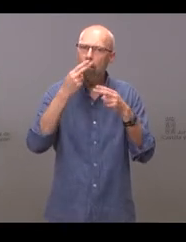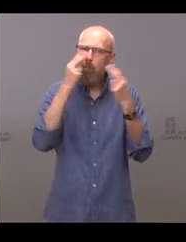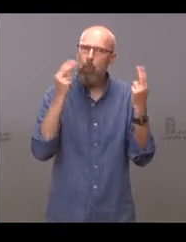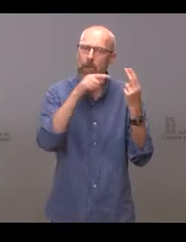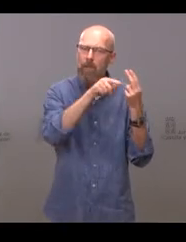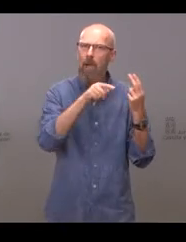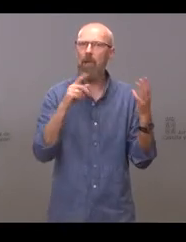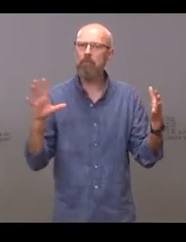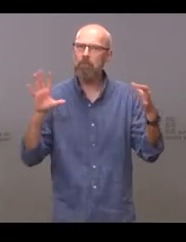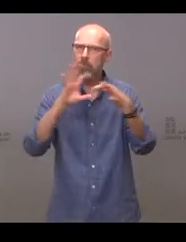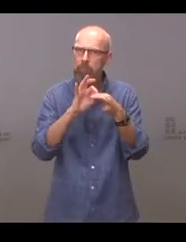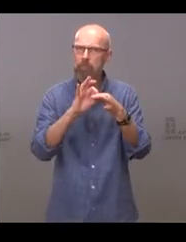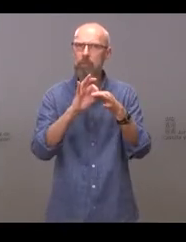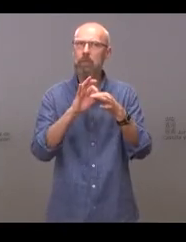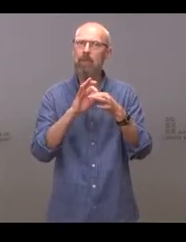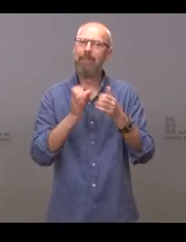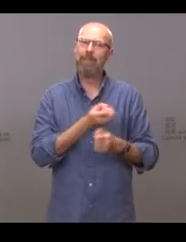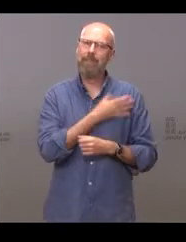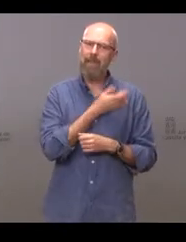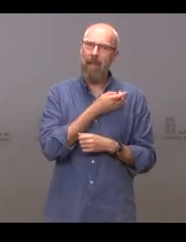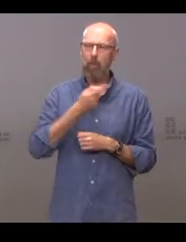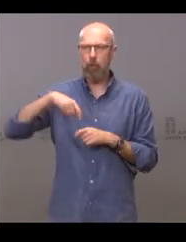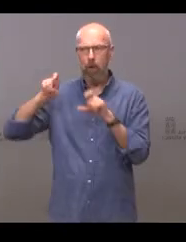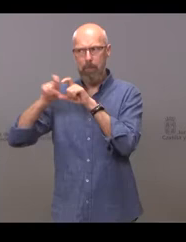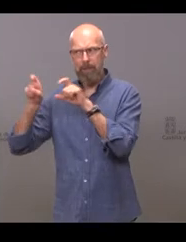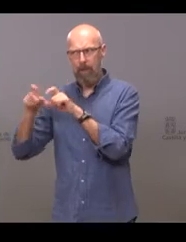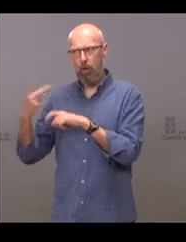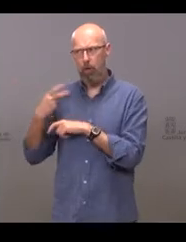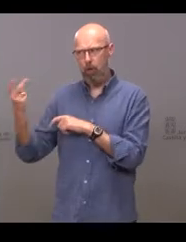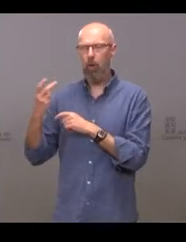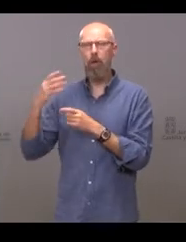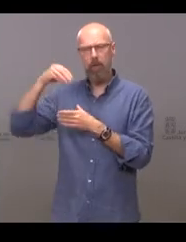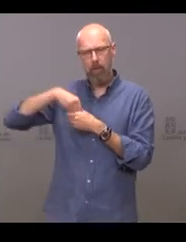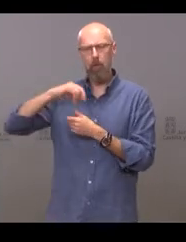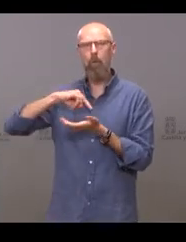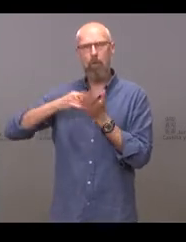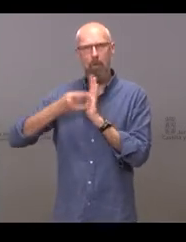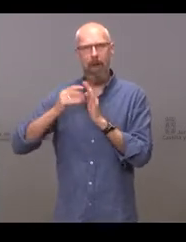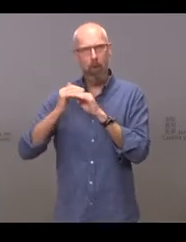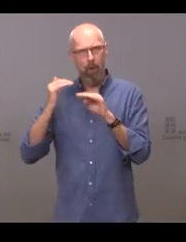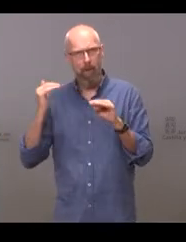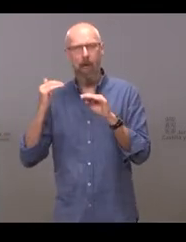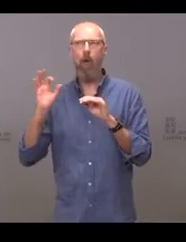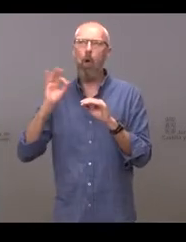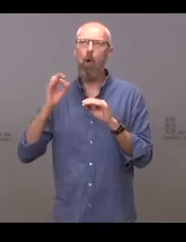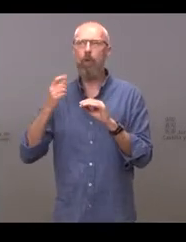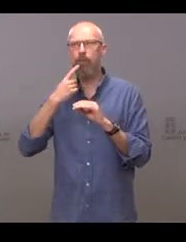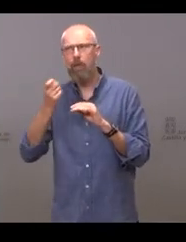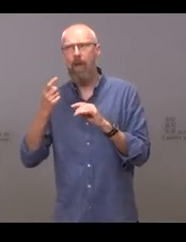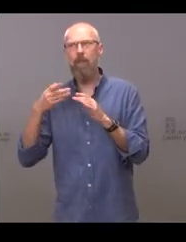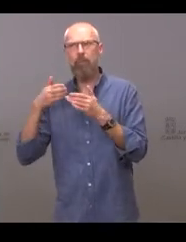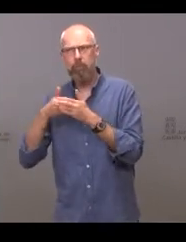sindicatos y los empresarios en el mundo del trabajo tenemos nuestros planes de igualdad con nuestras dificultades para hacer todo esa política